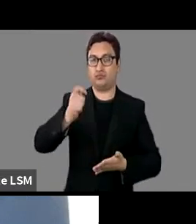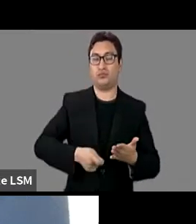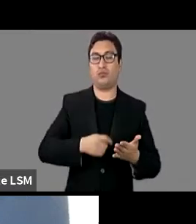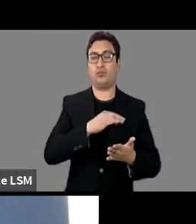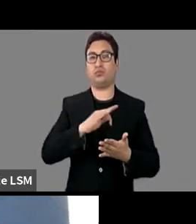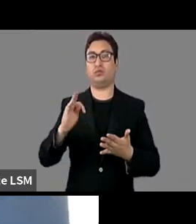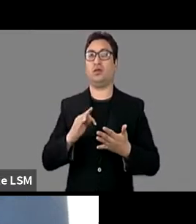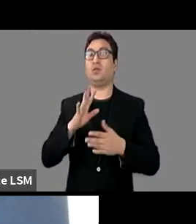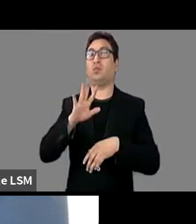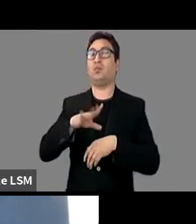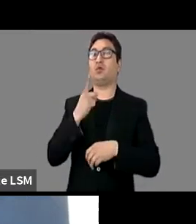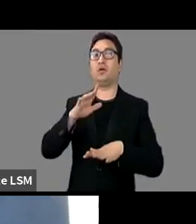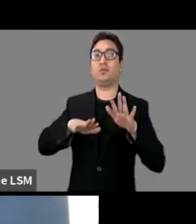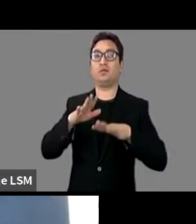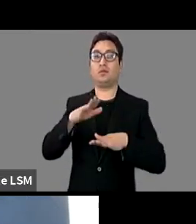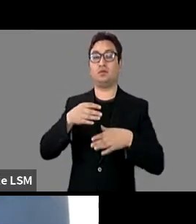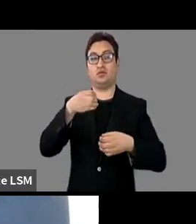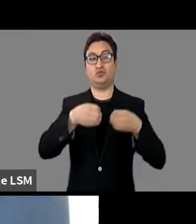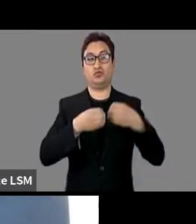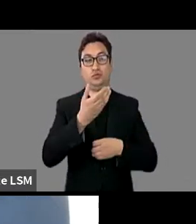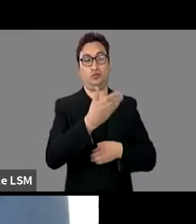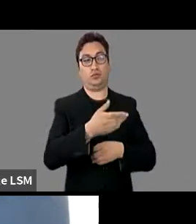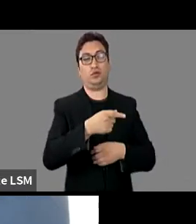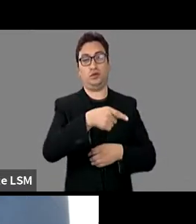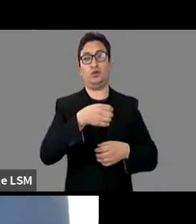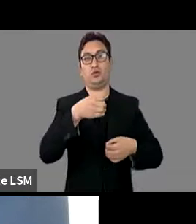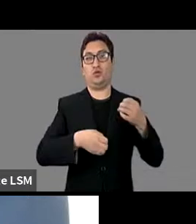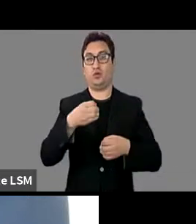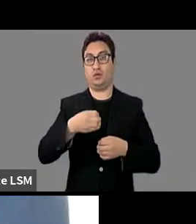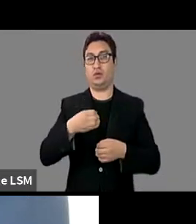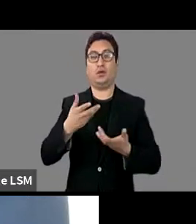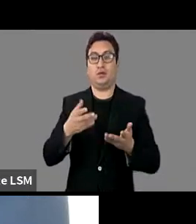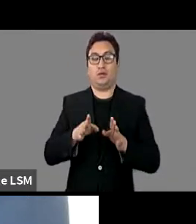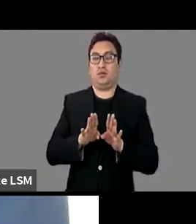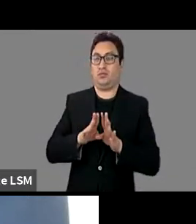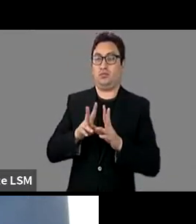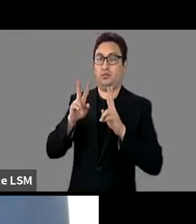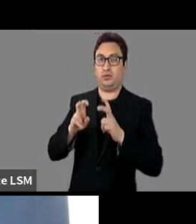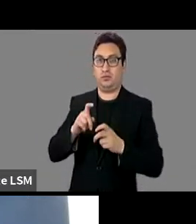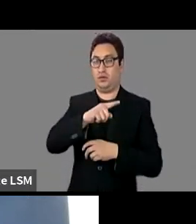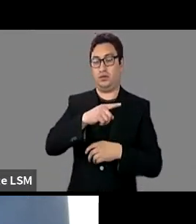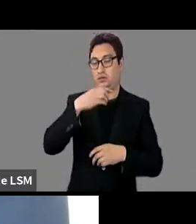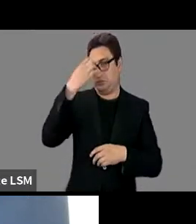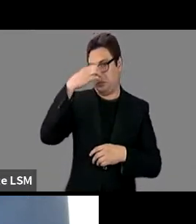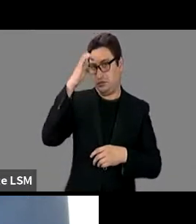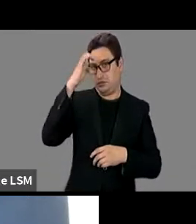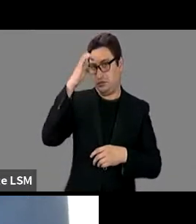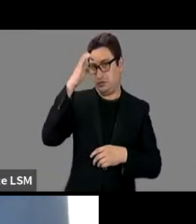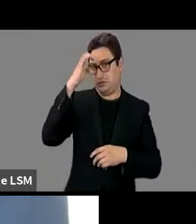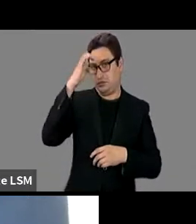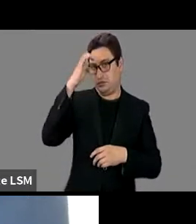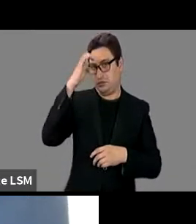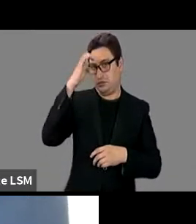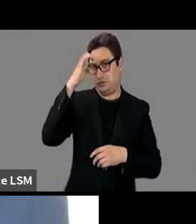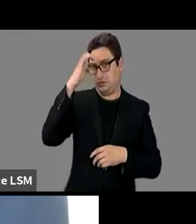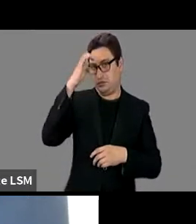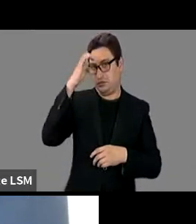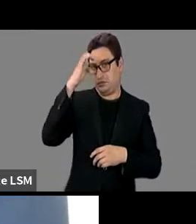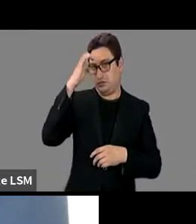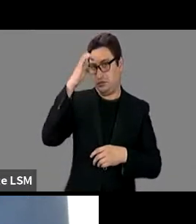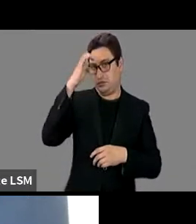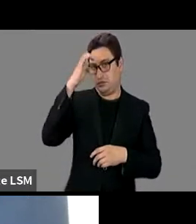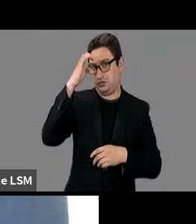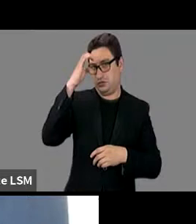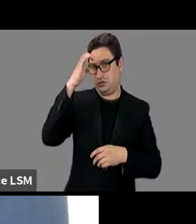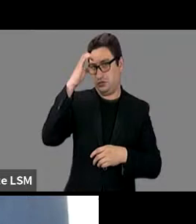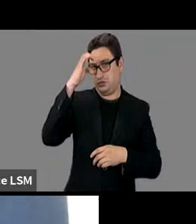no es la materia de la que somos especialistas. Entonces, en el caso de Ricardo Adair, que fue el primer caso que llegó